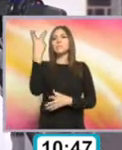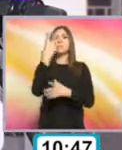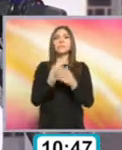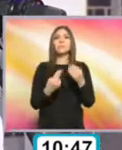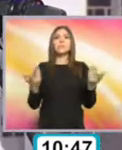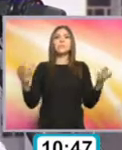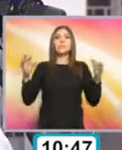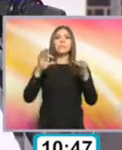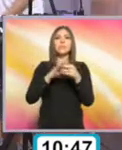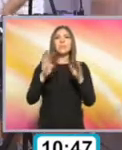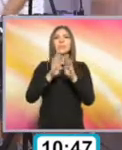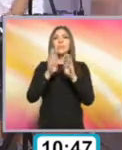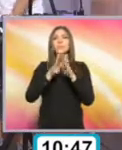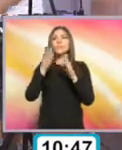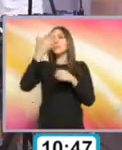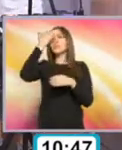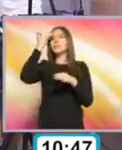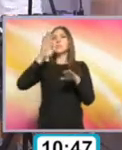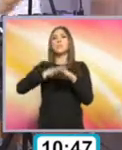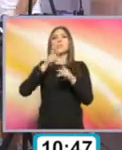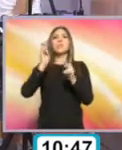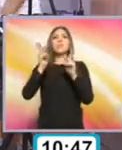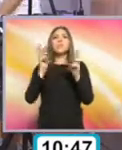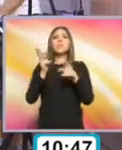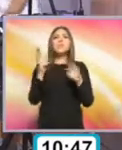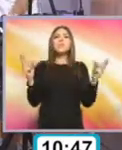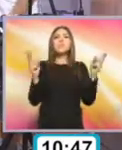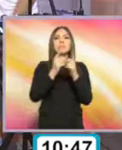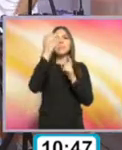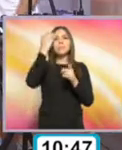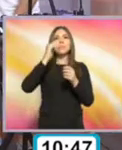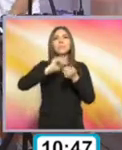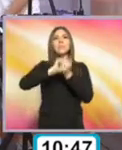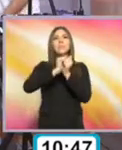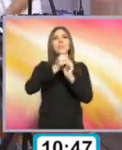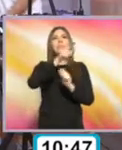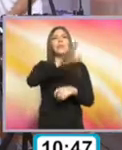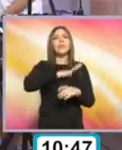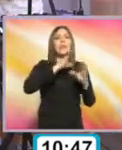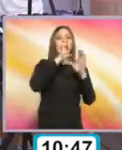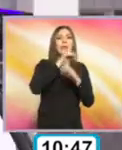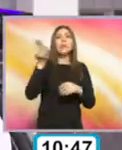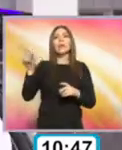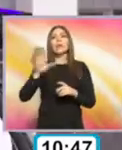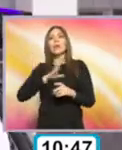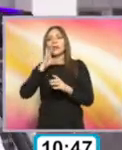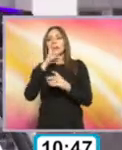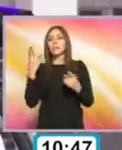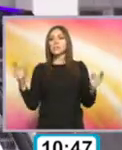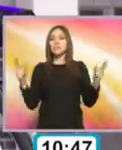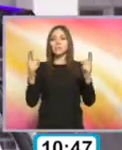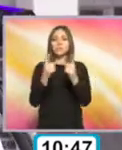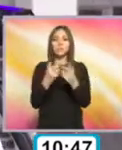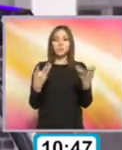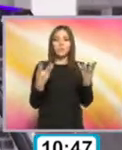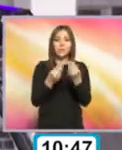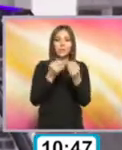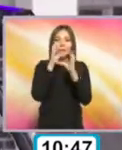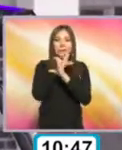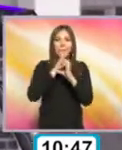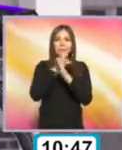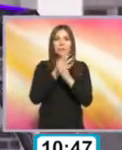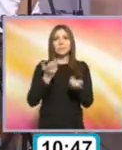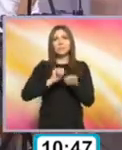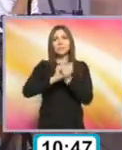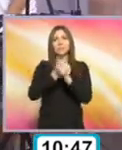cuestiones del universo. Del universo. Encontrándonos y diciendo, ella tenía canciones, yo tenía canciones, dijimos, juntémoslas y